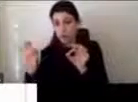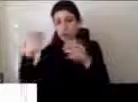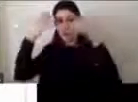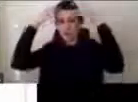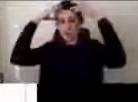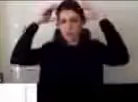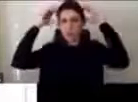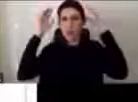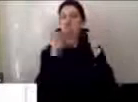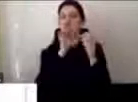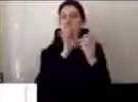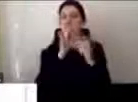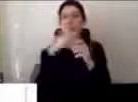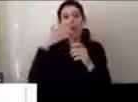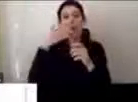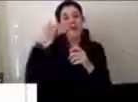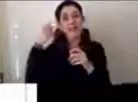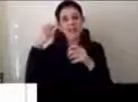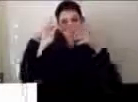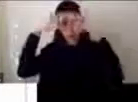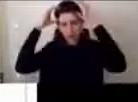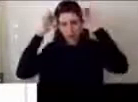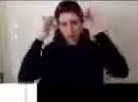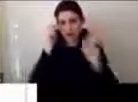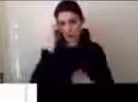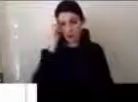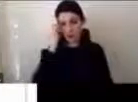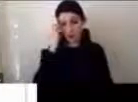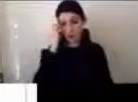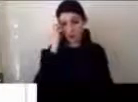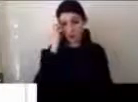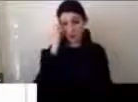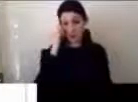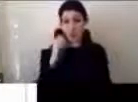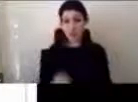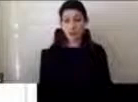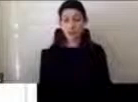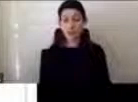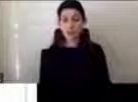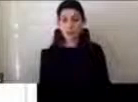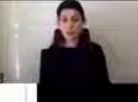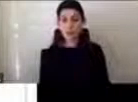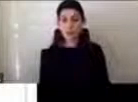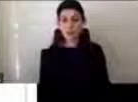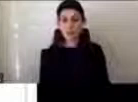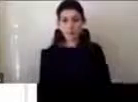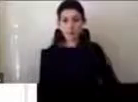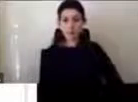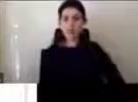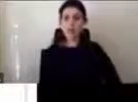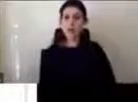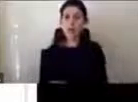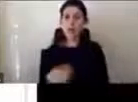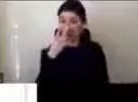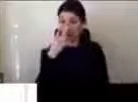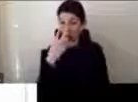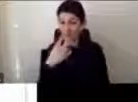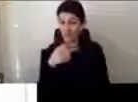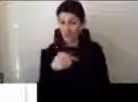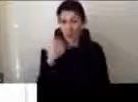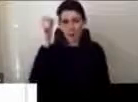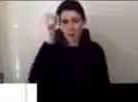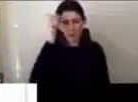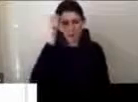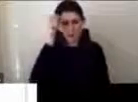blanco al cerebro. Ustedes se fijan que hay una maduración que va